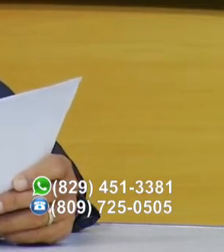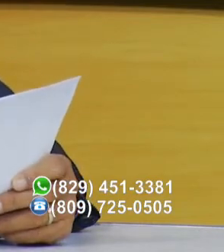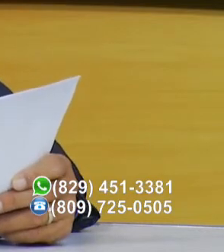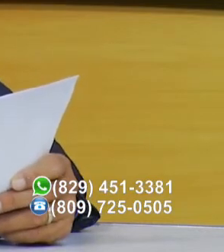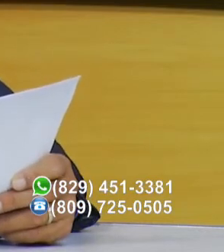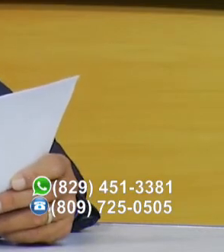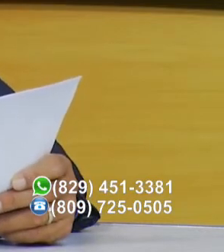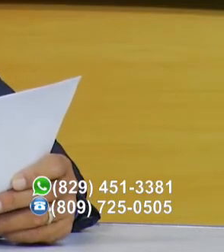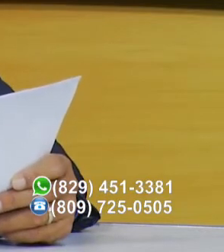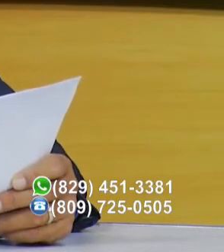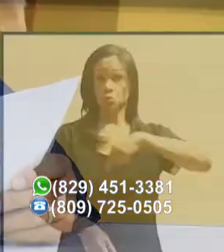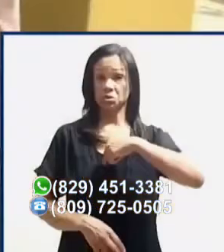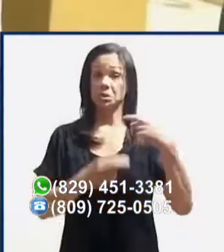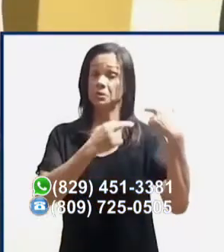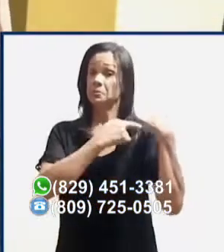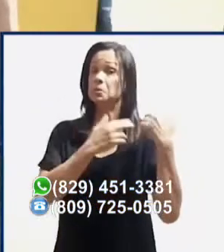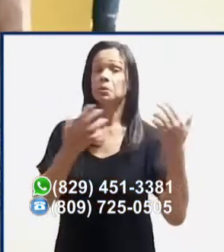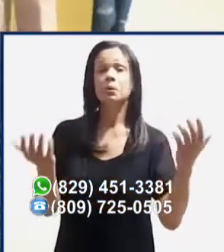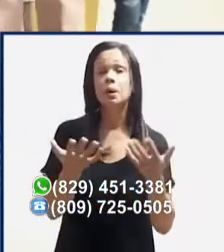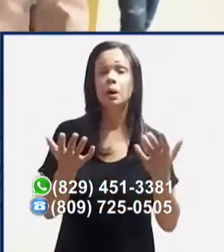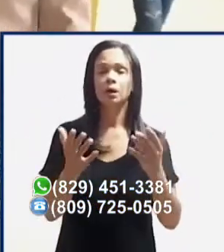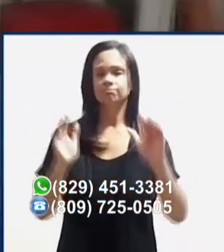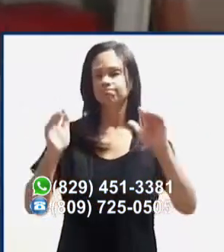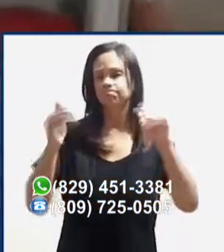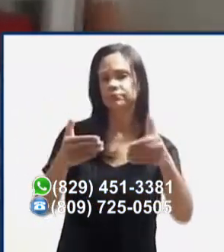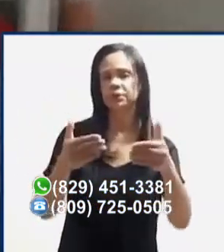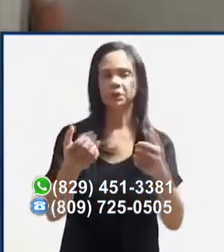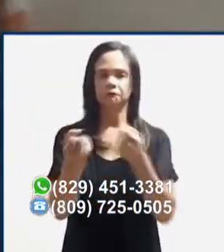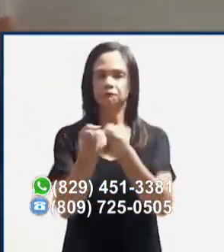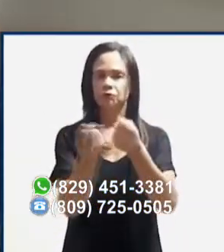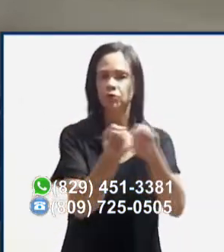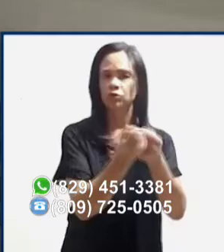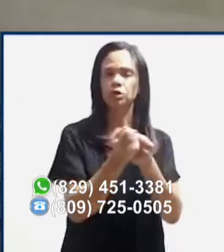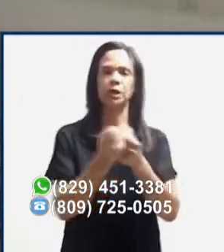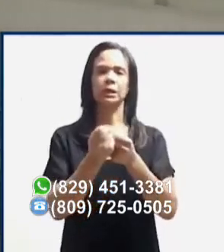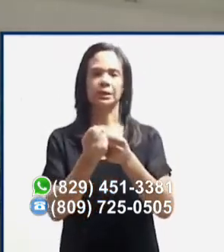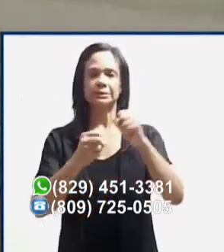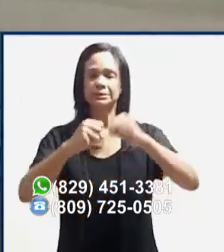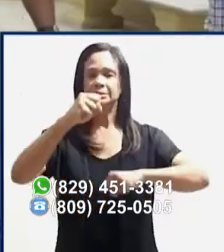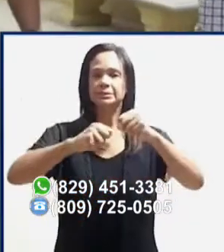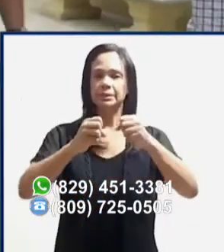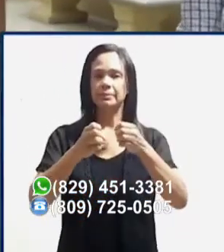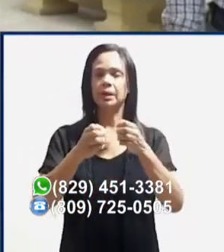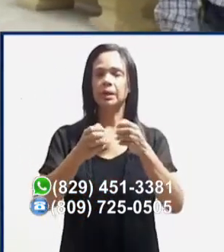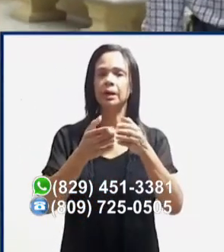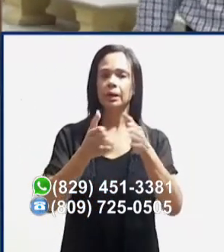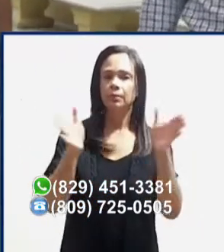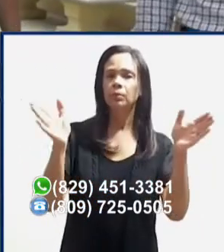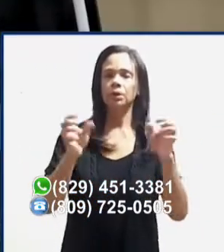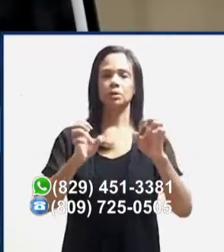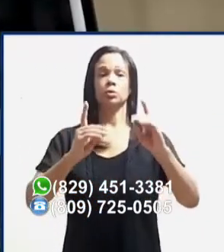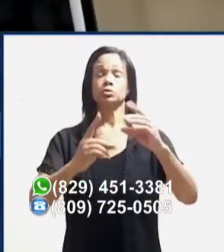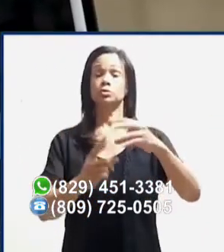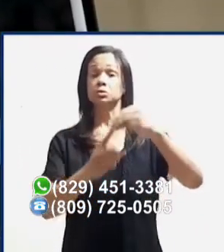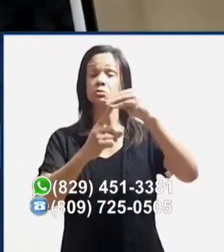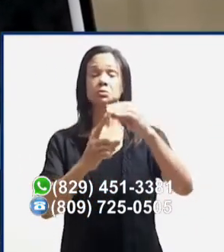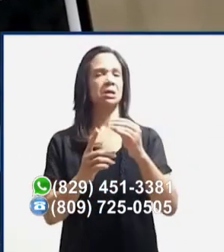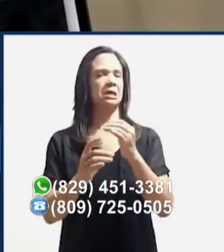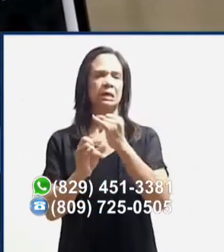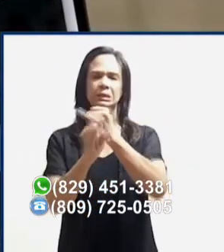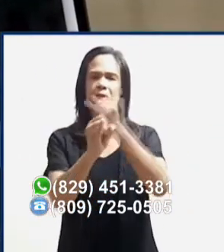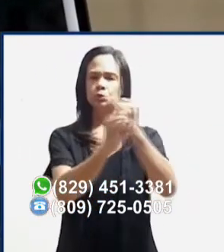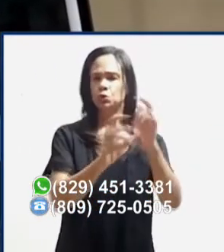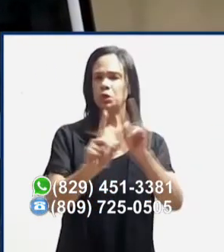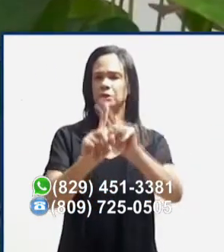señores que serán integrados a la modalidad semipresencial otro 8 regresan a las clases a distancia